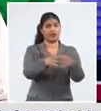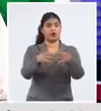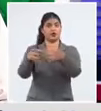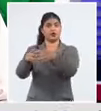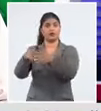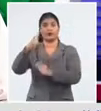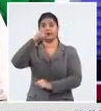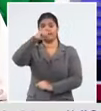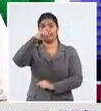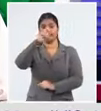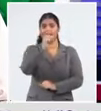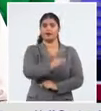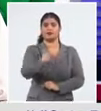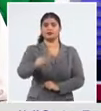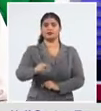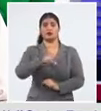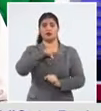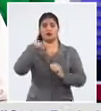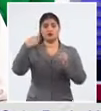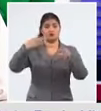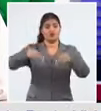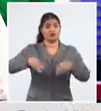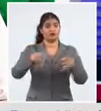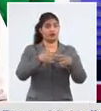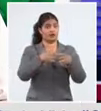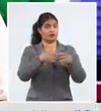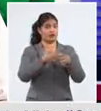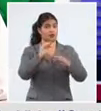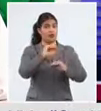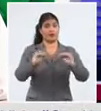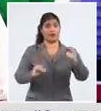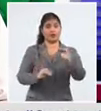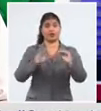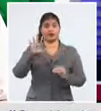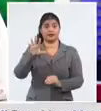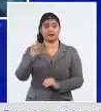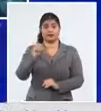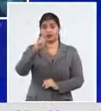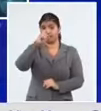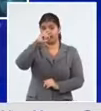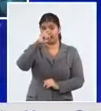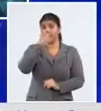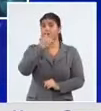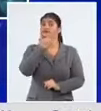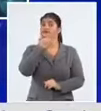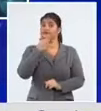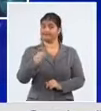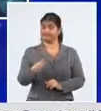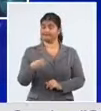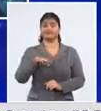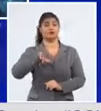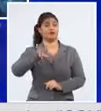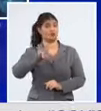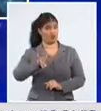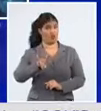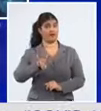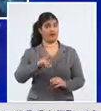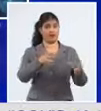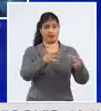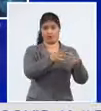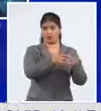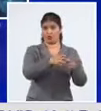afectación en las edades jóvenes. Menores de 50 años, 9 personas en el día de ayer. Y